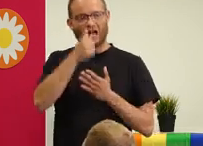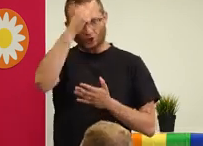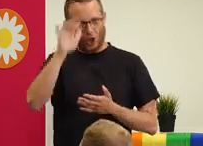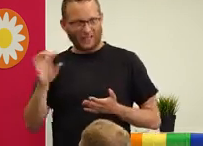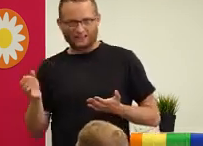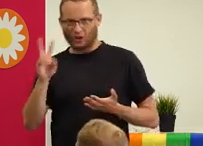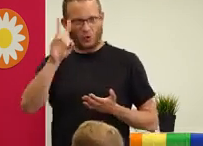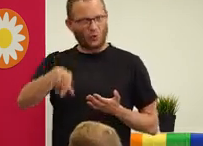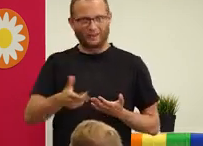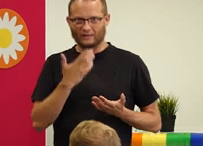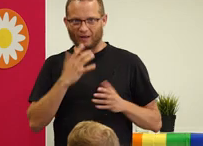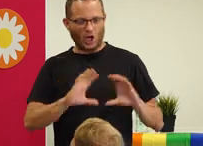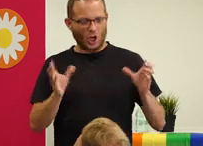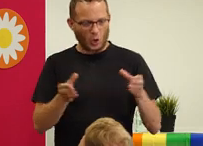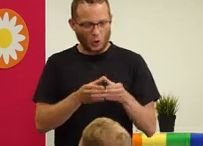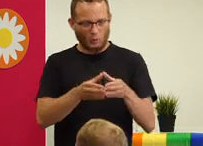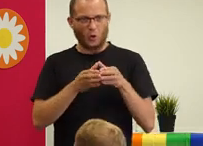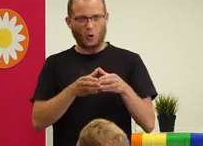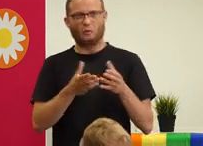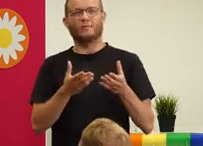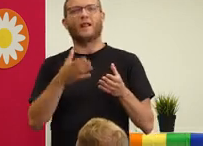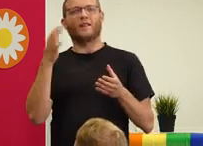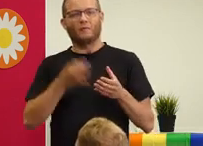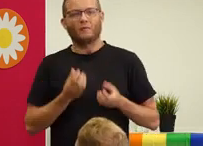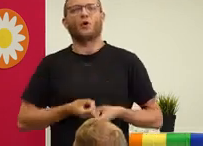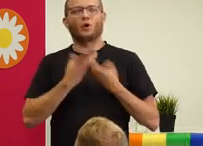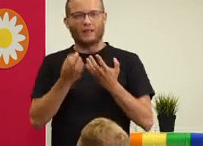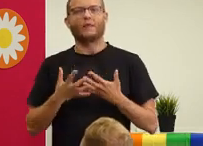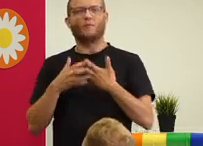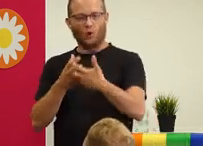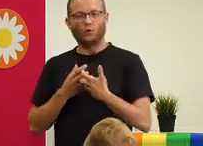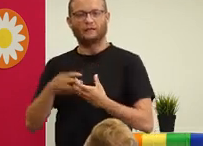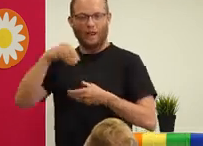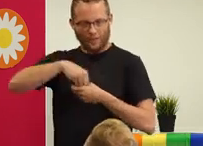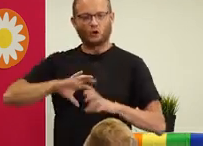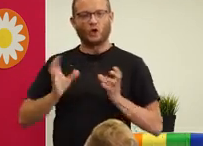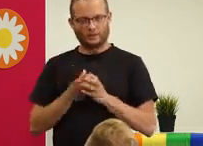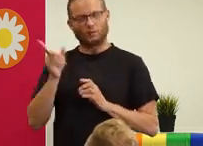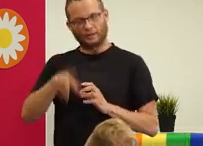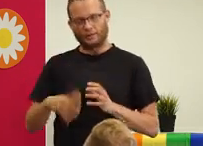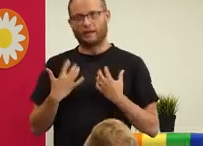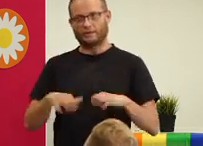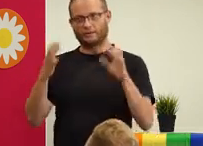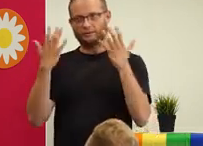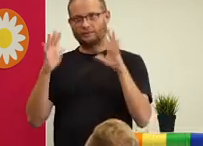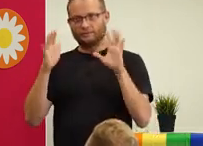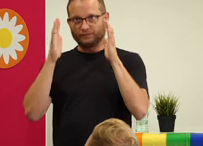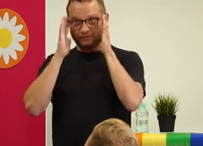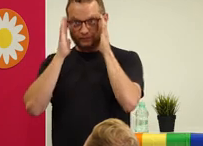es un oasis simplemente para un gallarcado que también tenemos que, contra el que tenemos que luchar desde el propio colectivo. Porque si